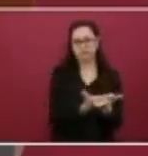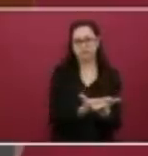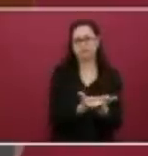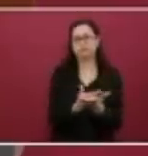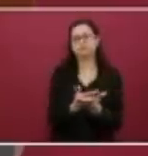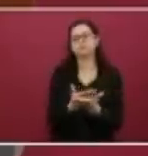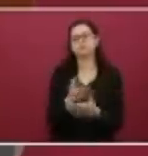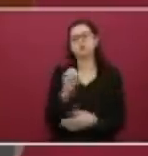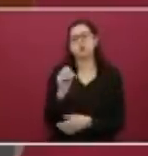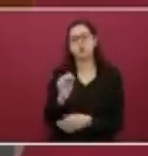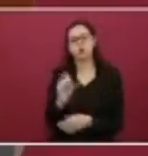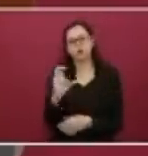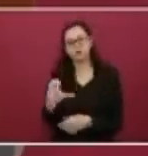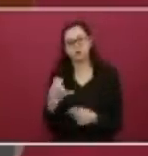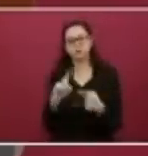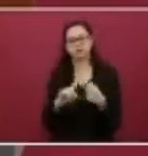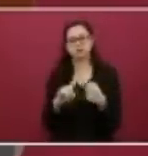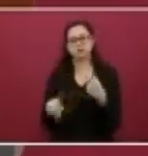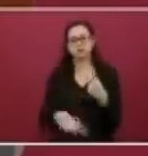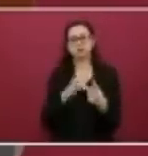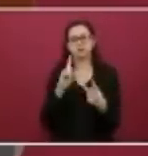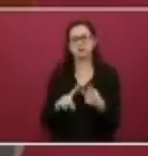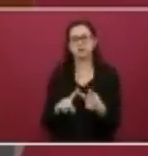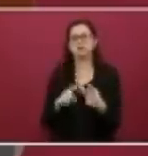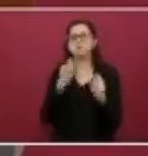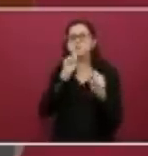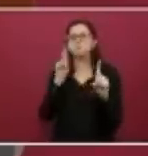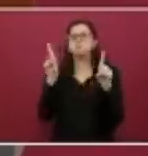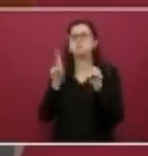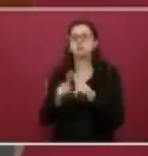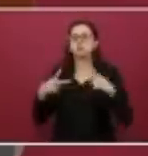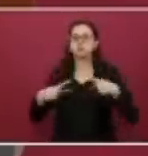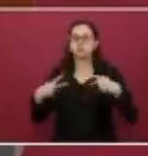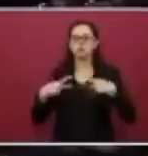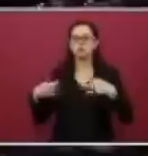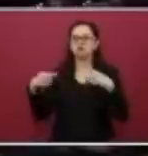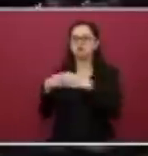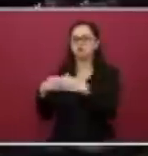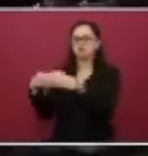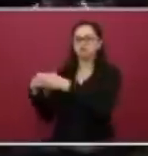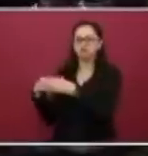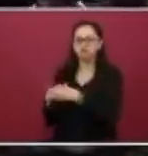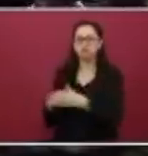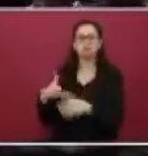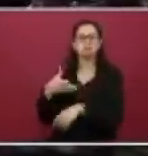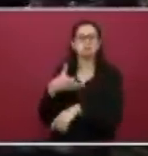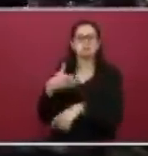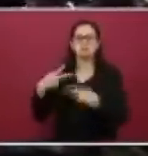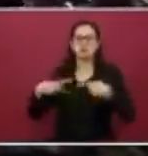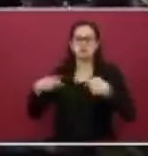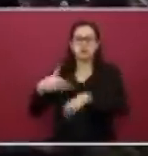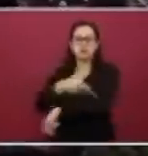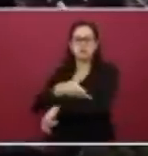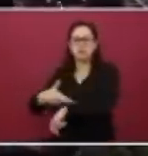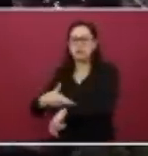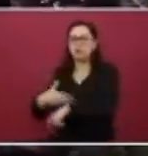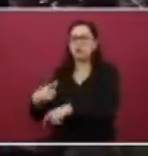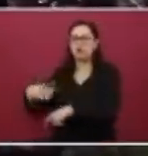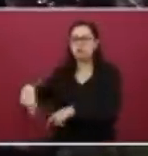organizaciones de la sociedad civil como por los colectivos y familiares de las personas desaparecidas